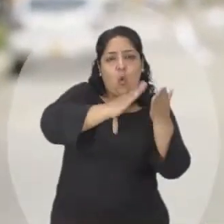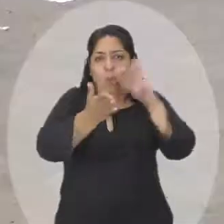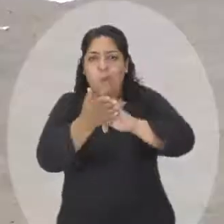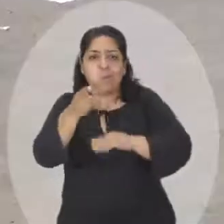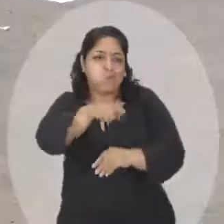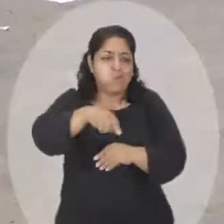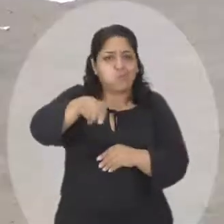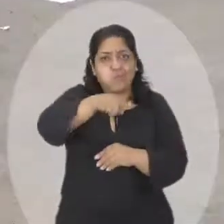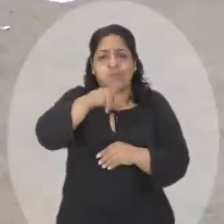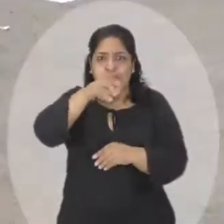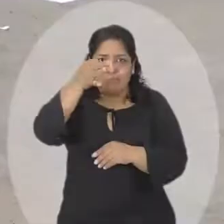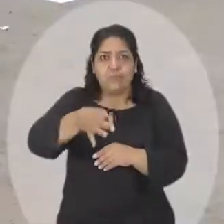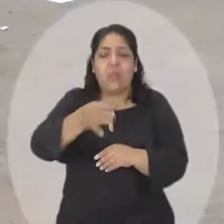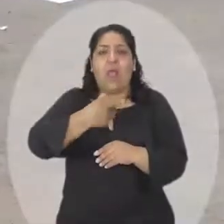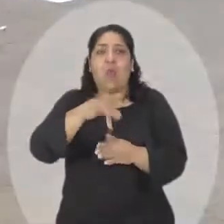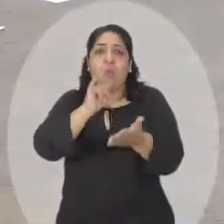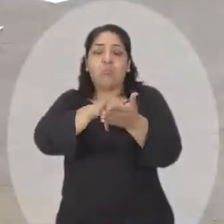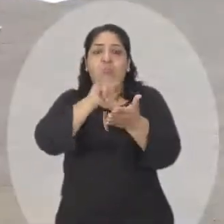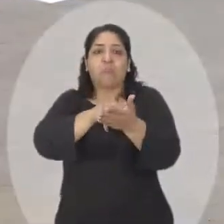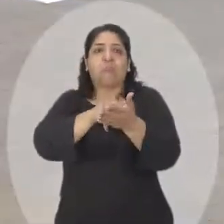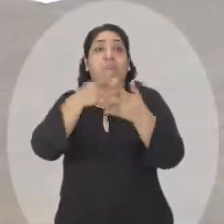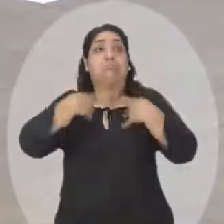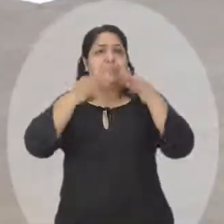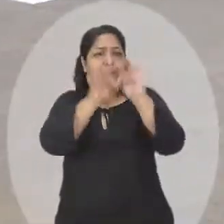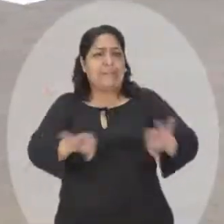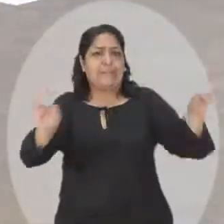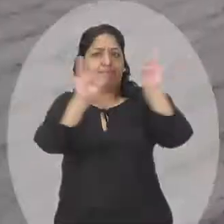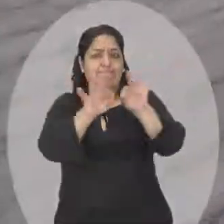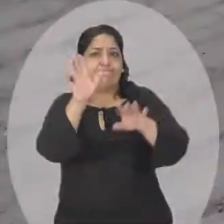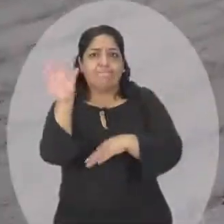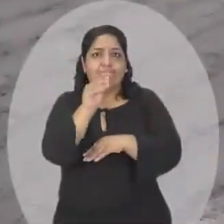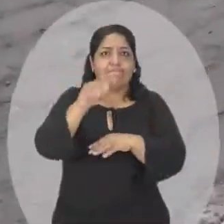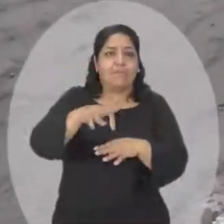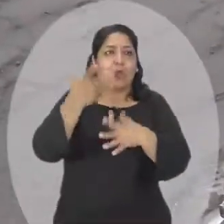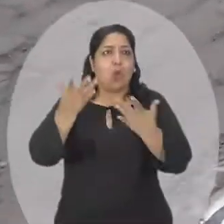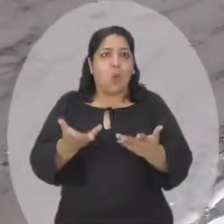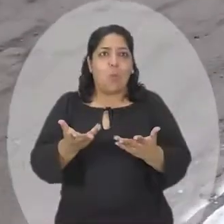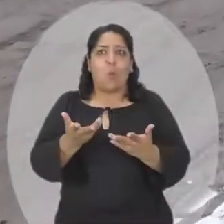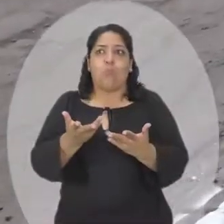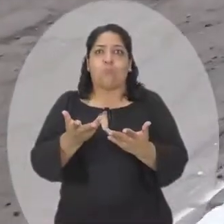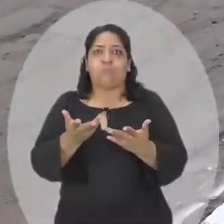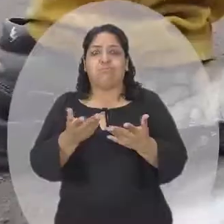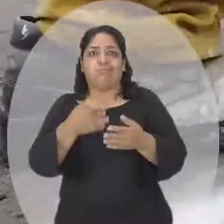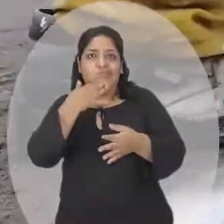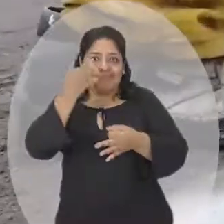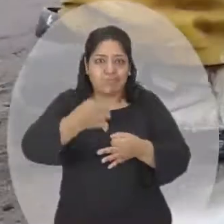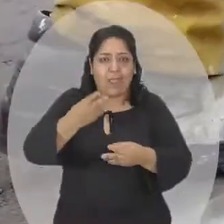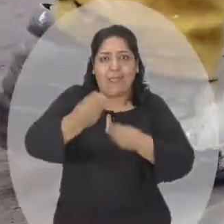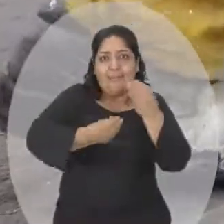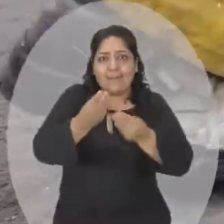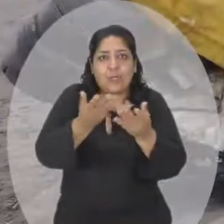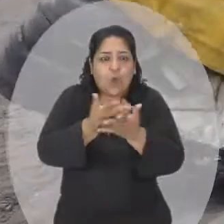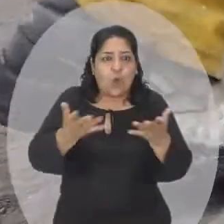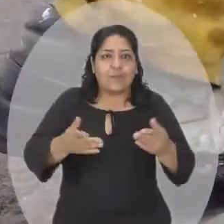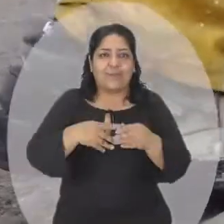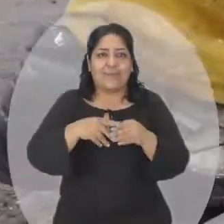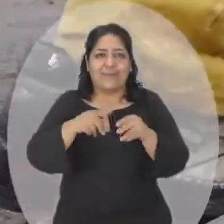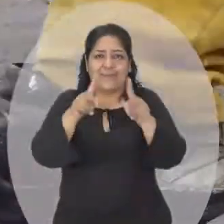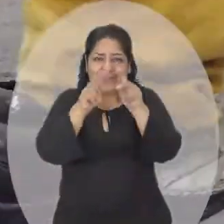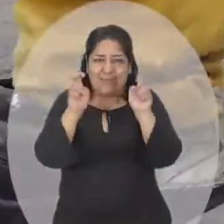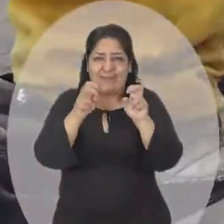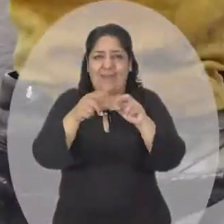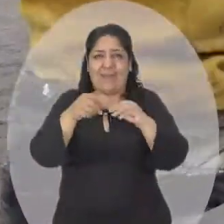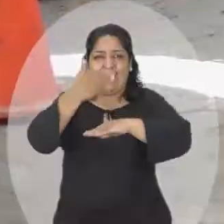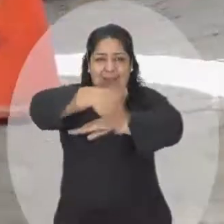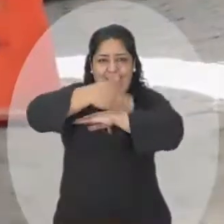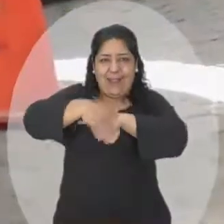comunidad, realmente es por eso que miramos la importancia de estas gestiones, la importancia de esta realización, de esta demarcación.